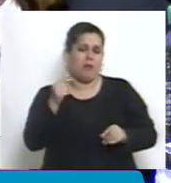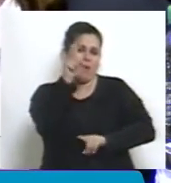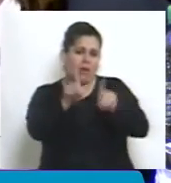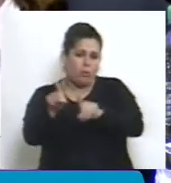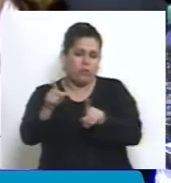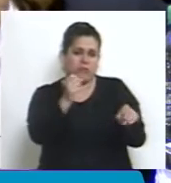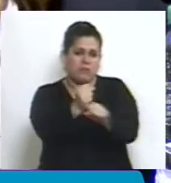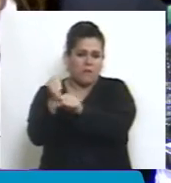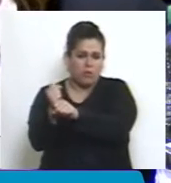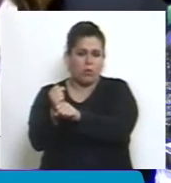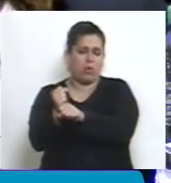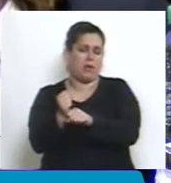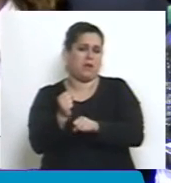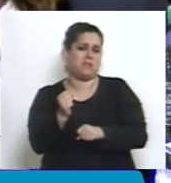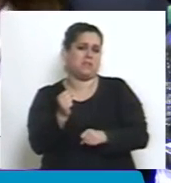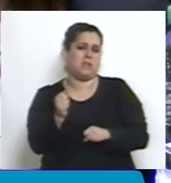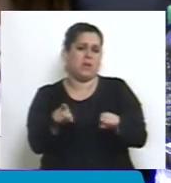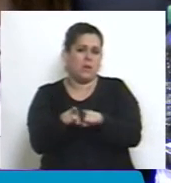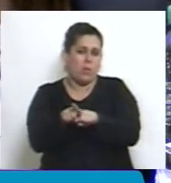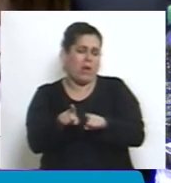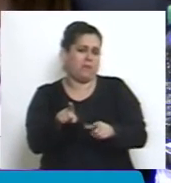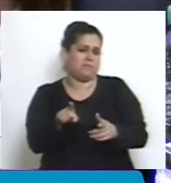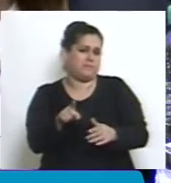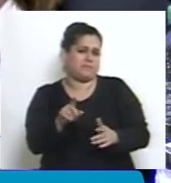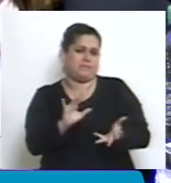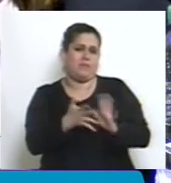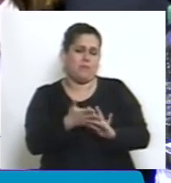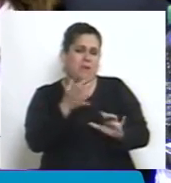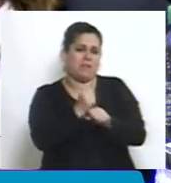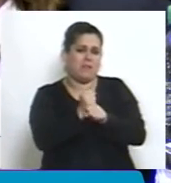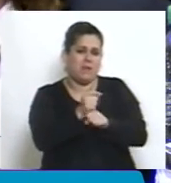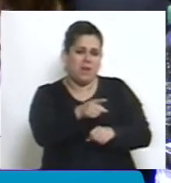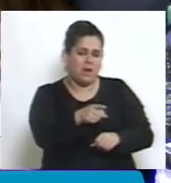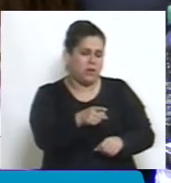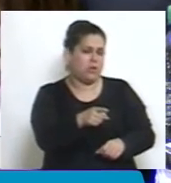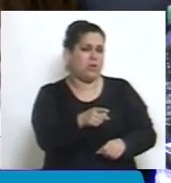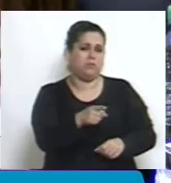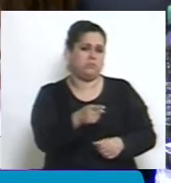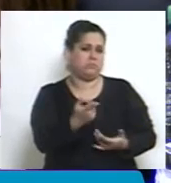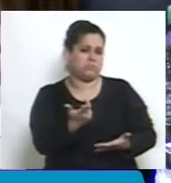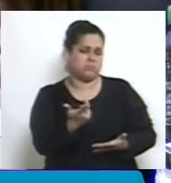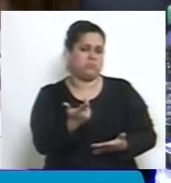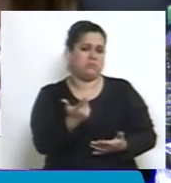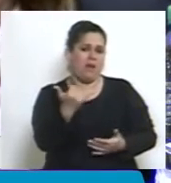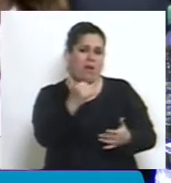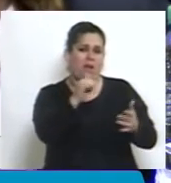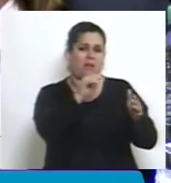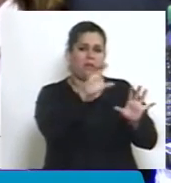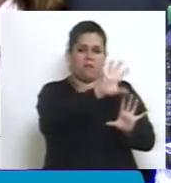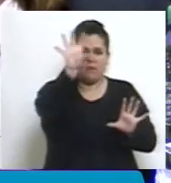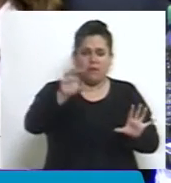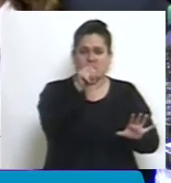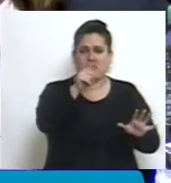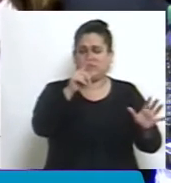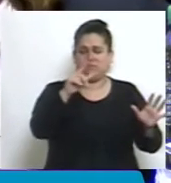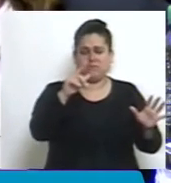trabajadores engrosen las peores condiciones en nuestros márgenes de todas nuestras grandes ciudades, es lo